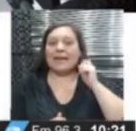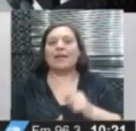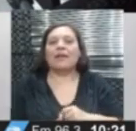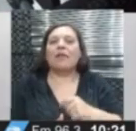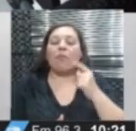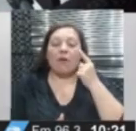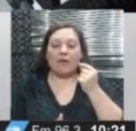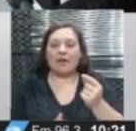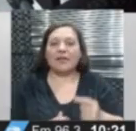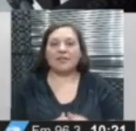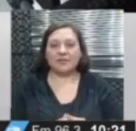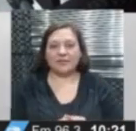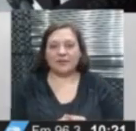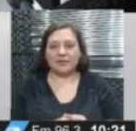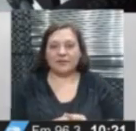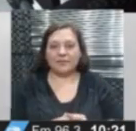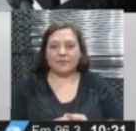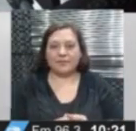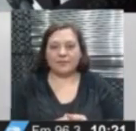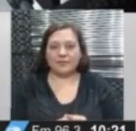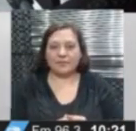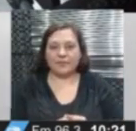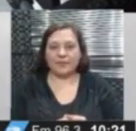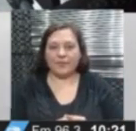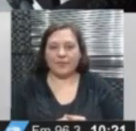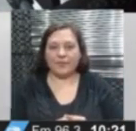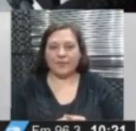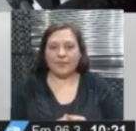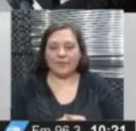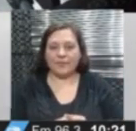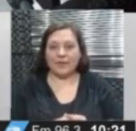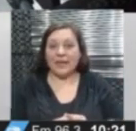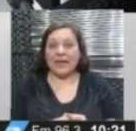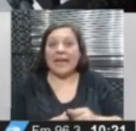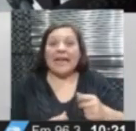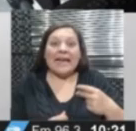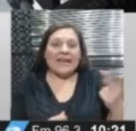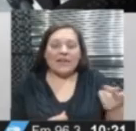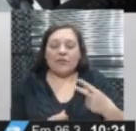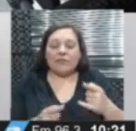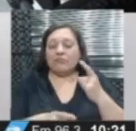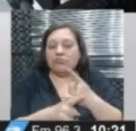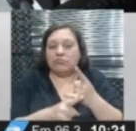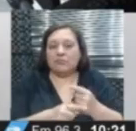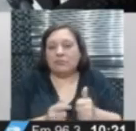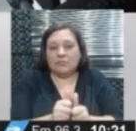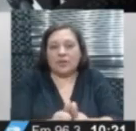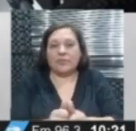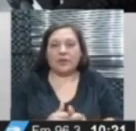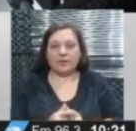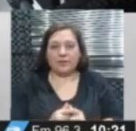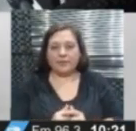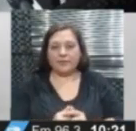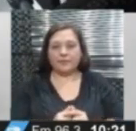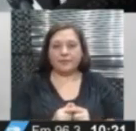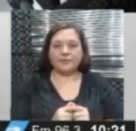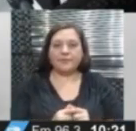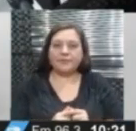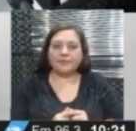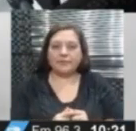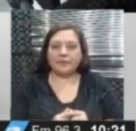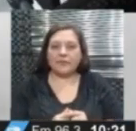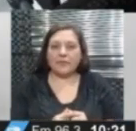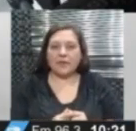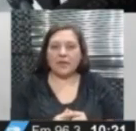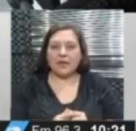Ah muy bien Sí sí así es que bueno bueno qué lindo Entonces le decimos